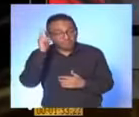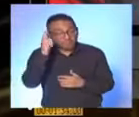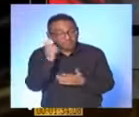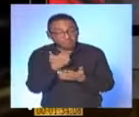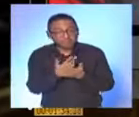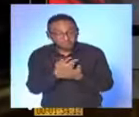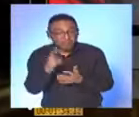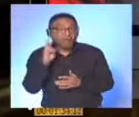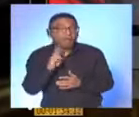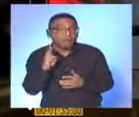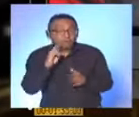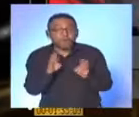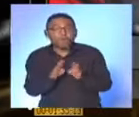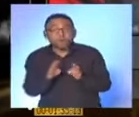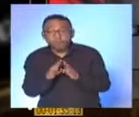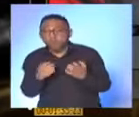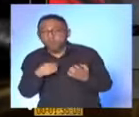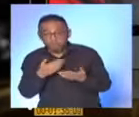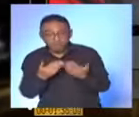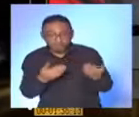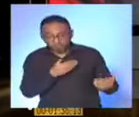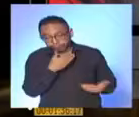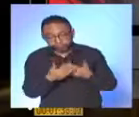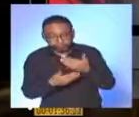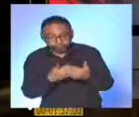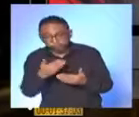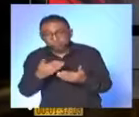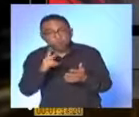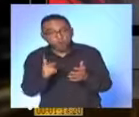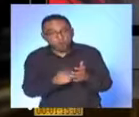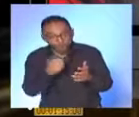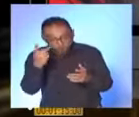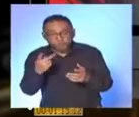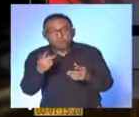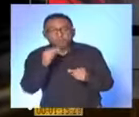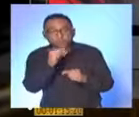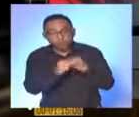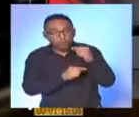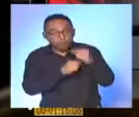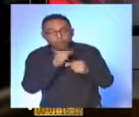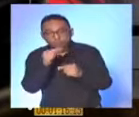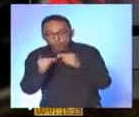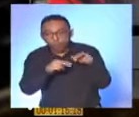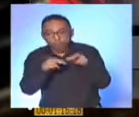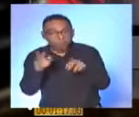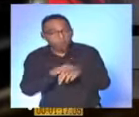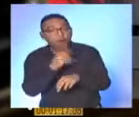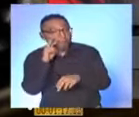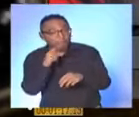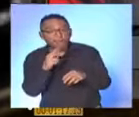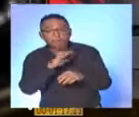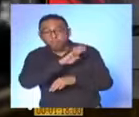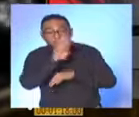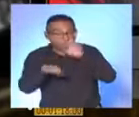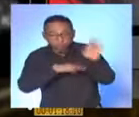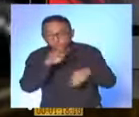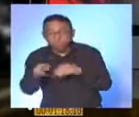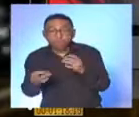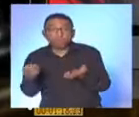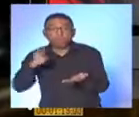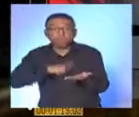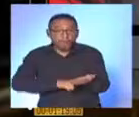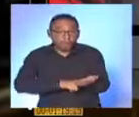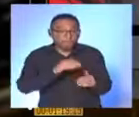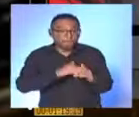comportamiento e impacto que tenga este regreso paulatino, teniendo en cuenta que se está duplicando la cifra de defunciones con más de